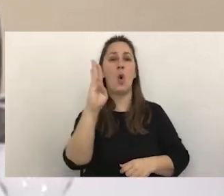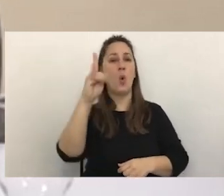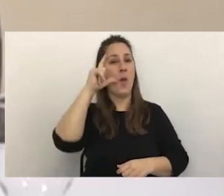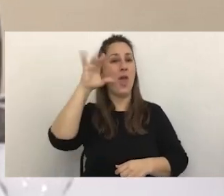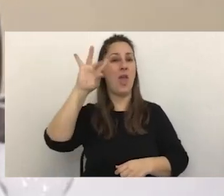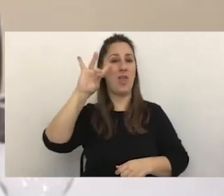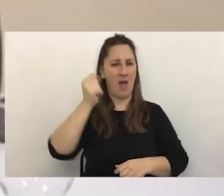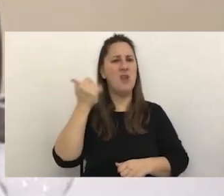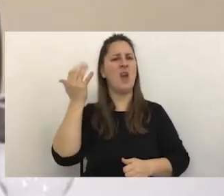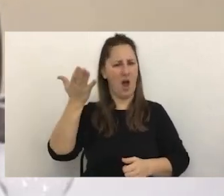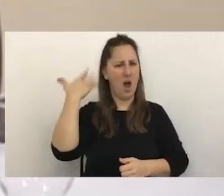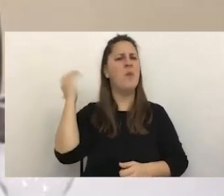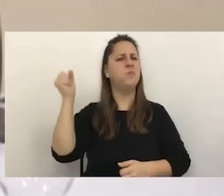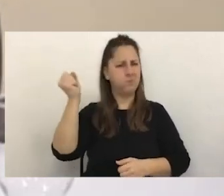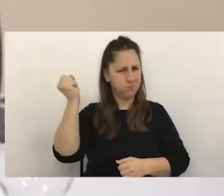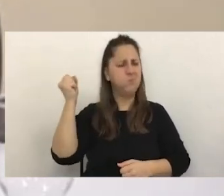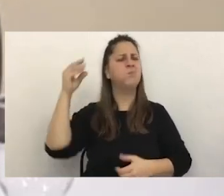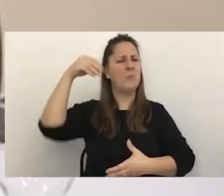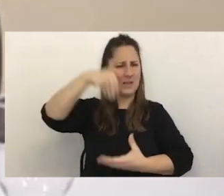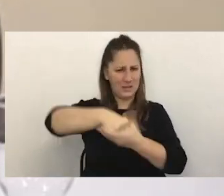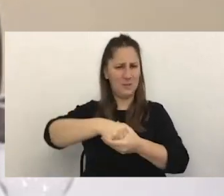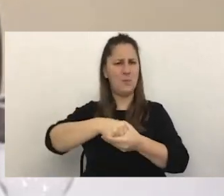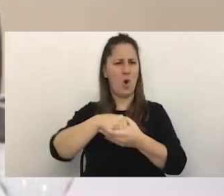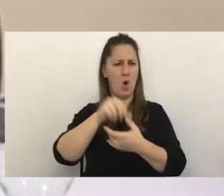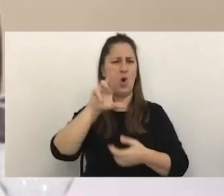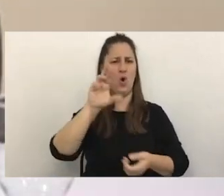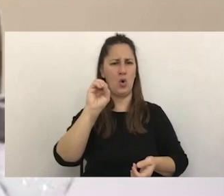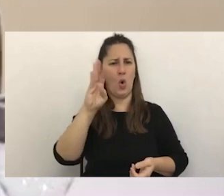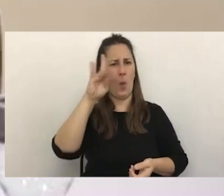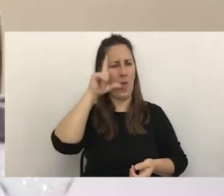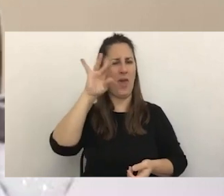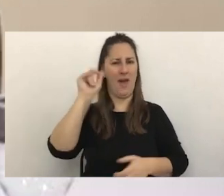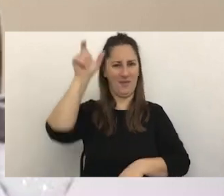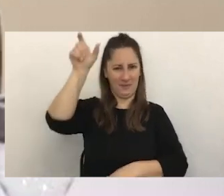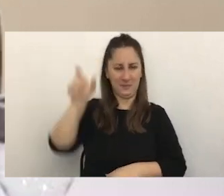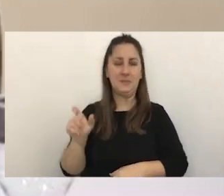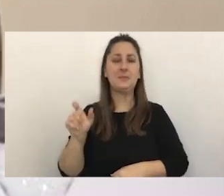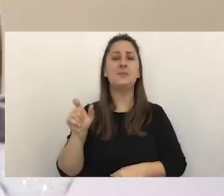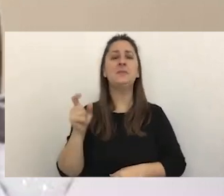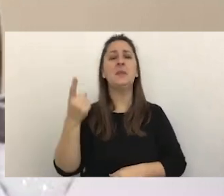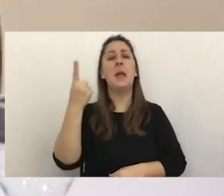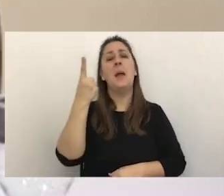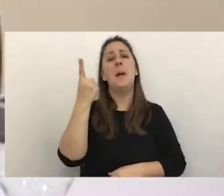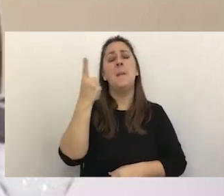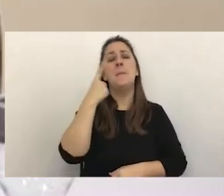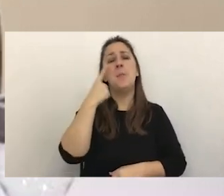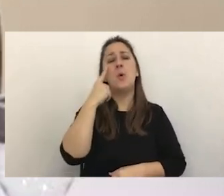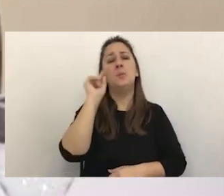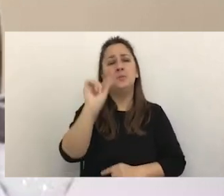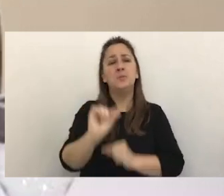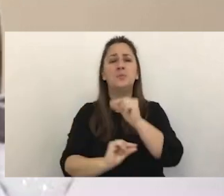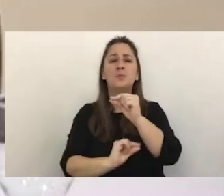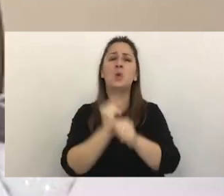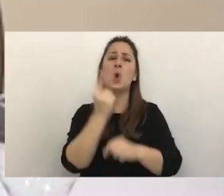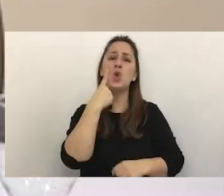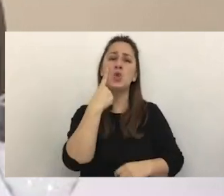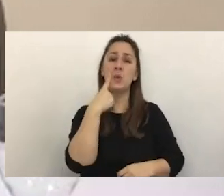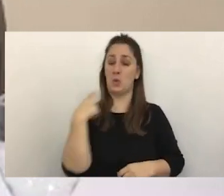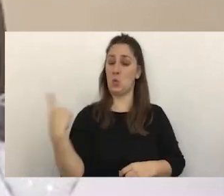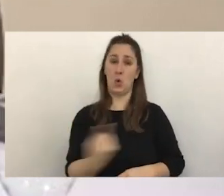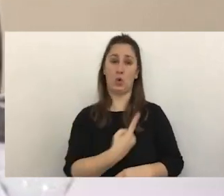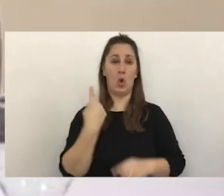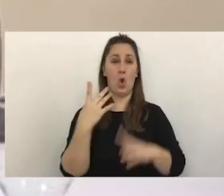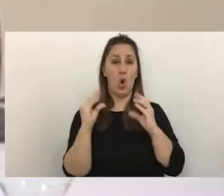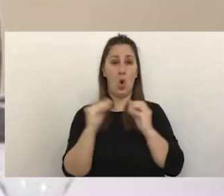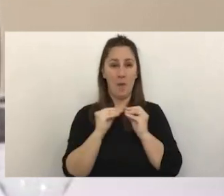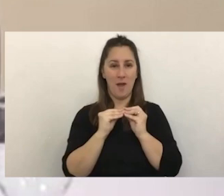varias oportunidades, y bueno, tomar un poco conocimiento y que nuestros compañeros conozcan un poco